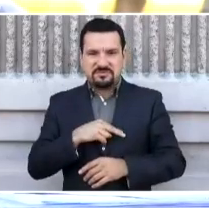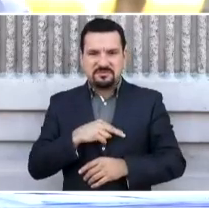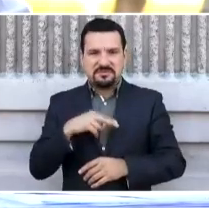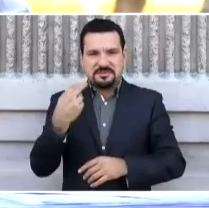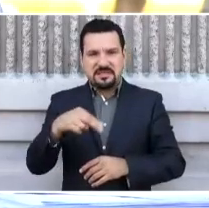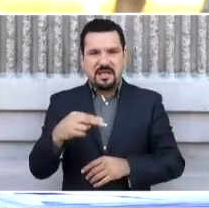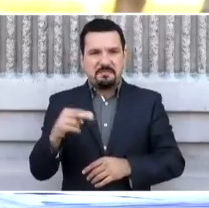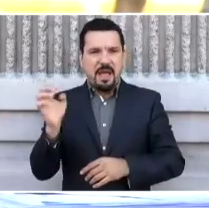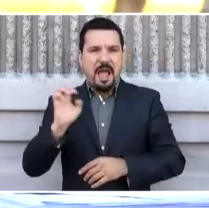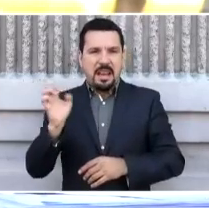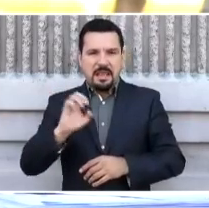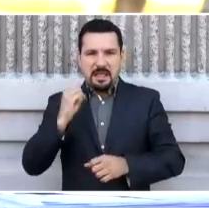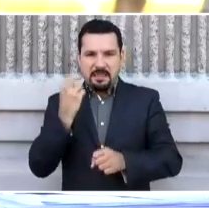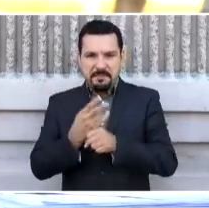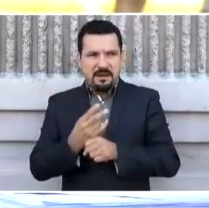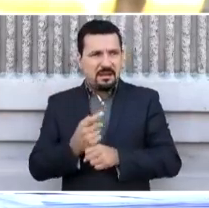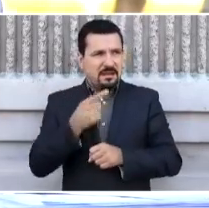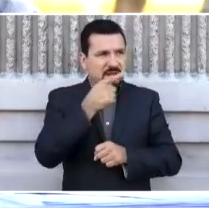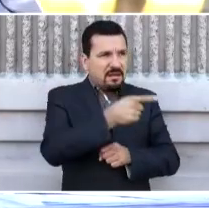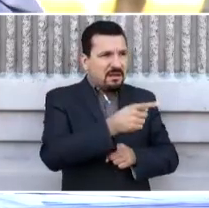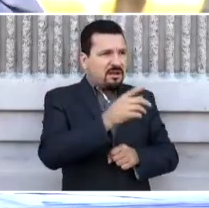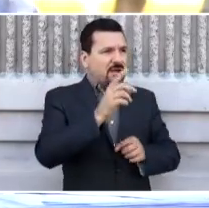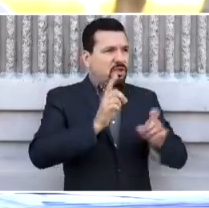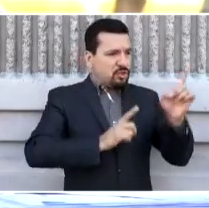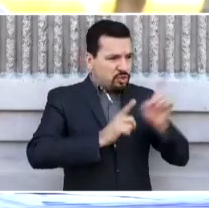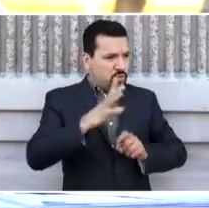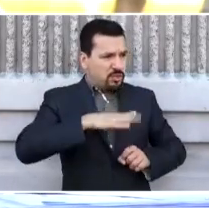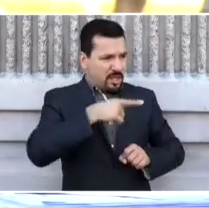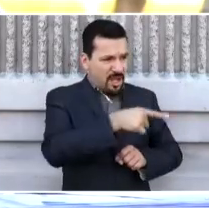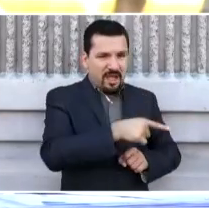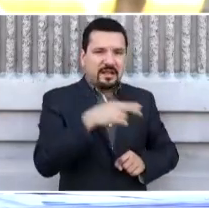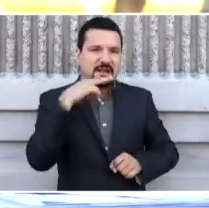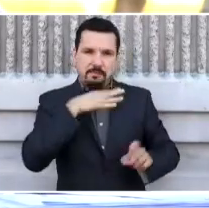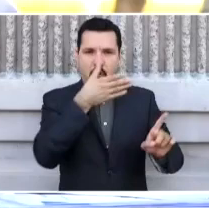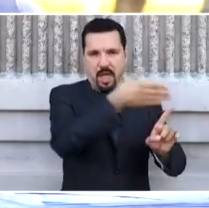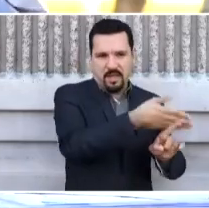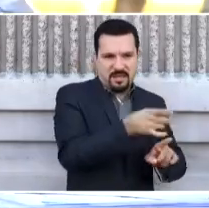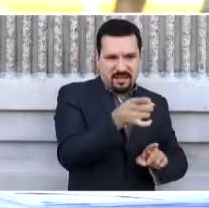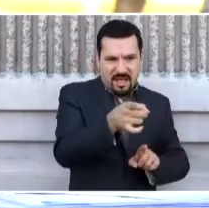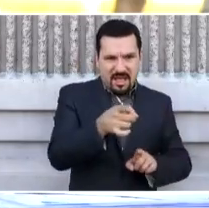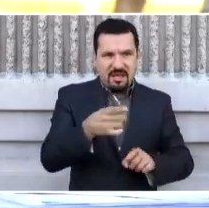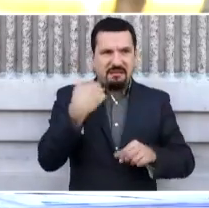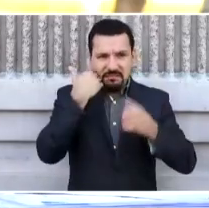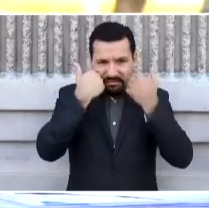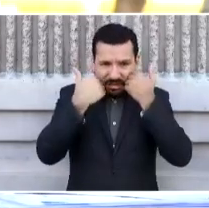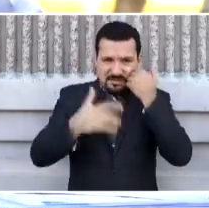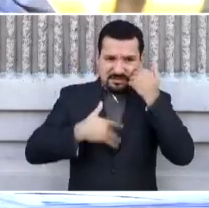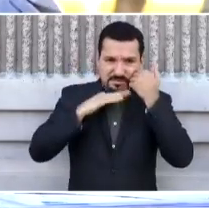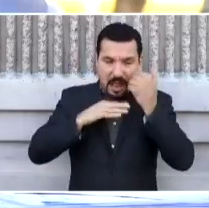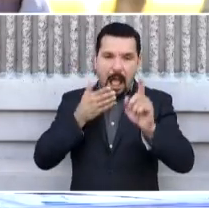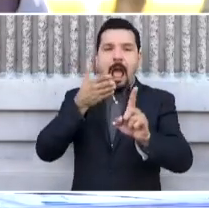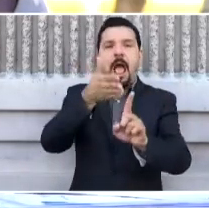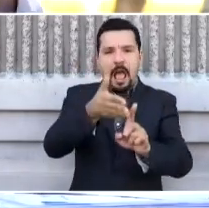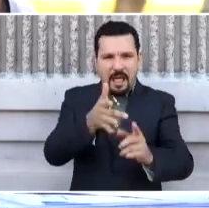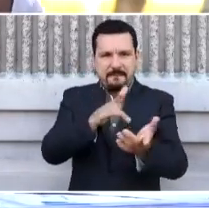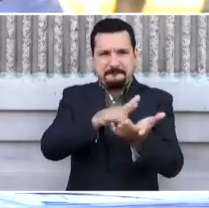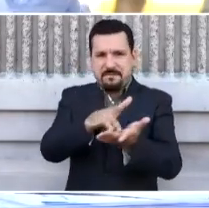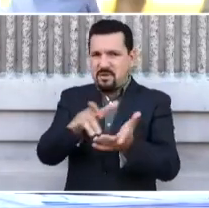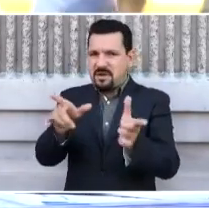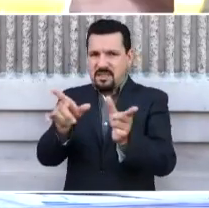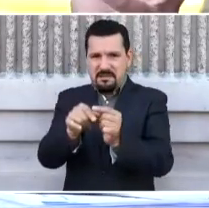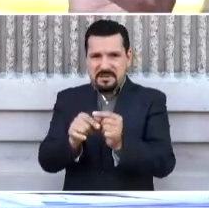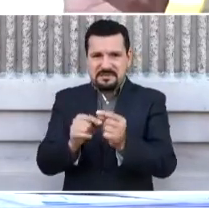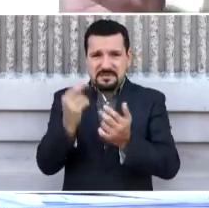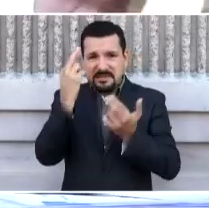basadas en casos sospechosos, en el seguimiento por laboratorio de esos casos sospechosos y el estudio de los contactos a